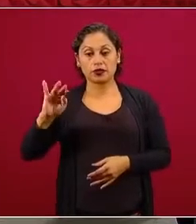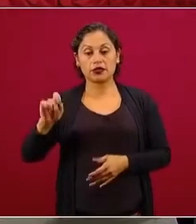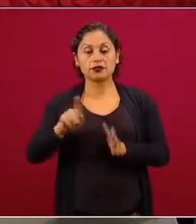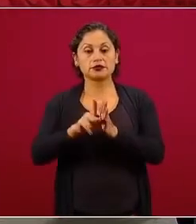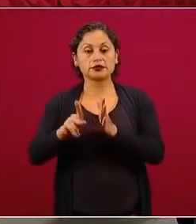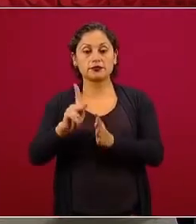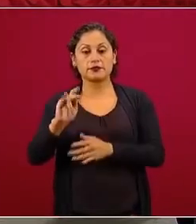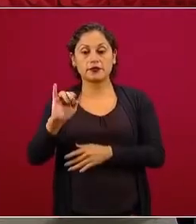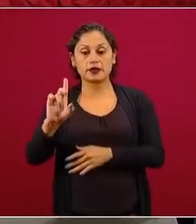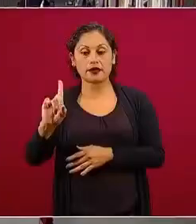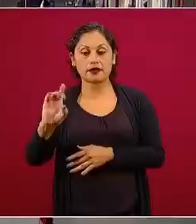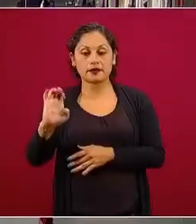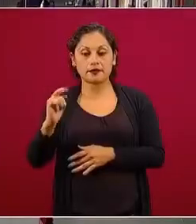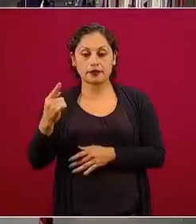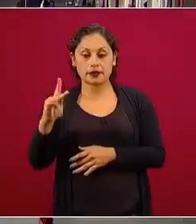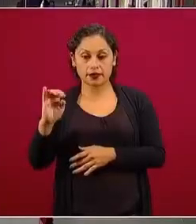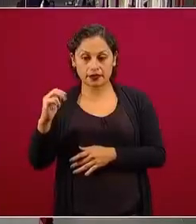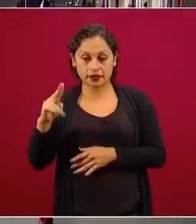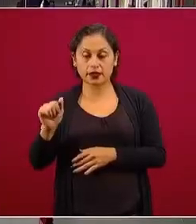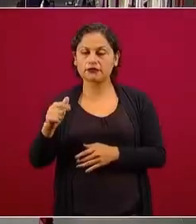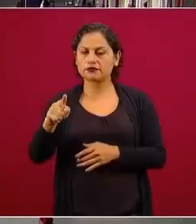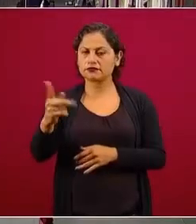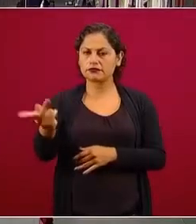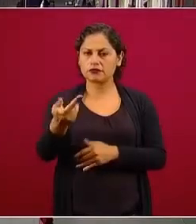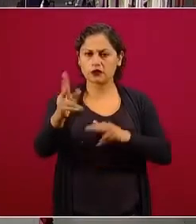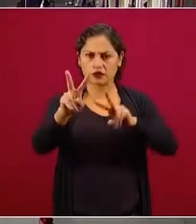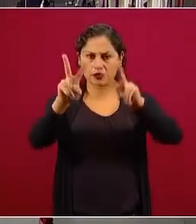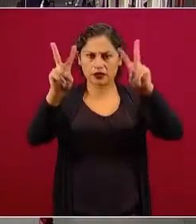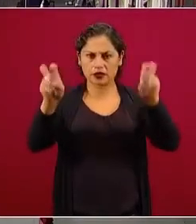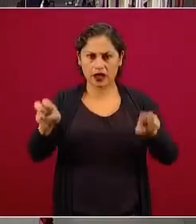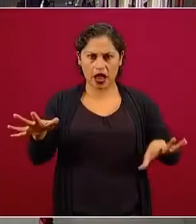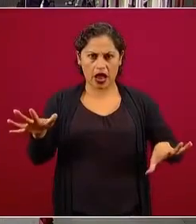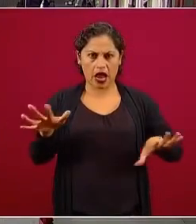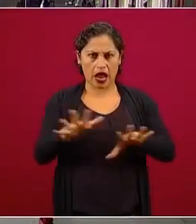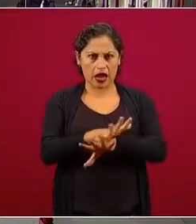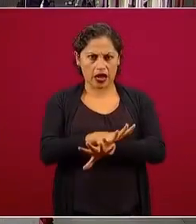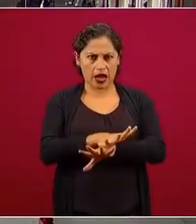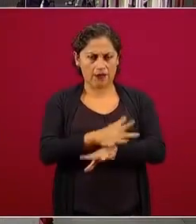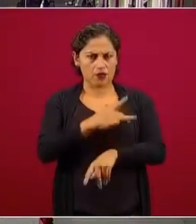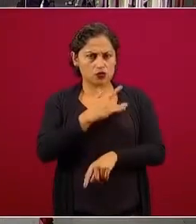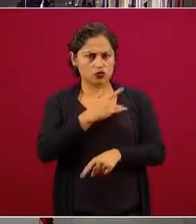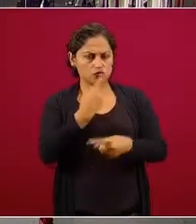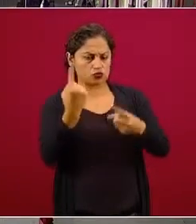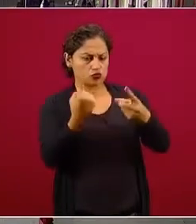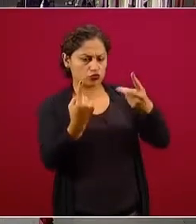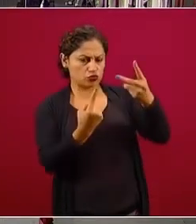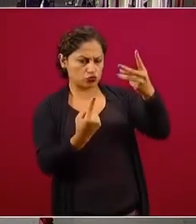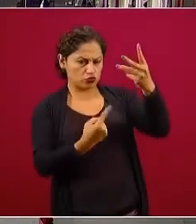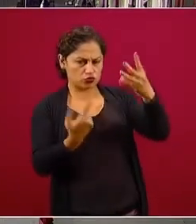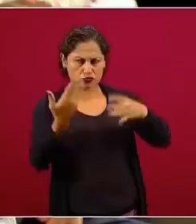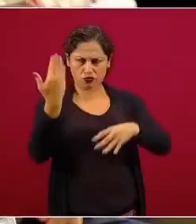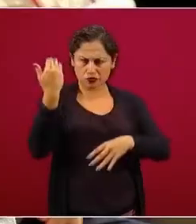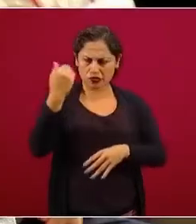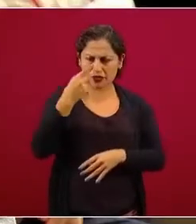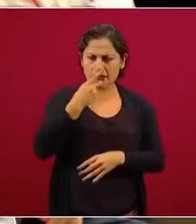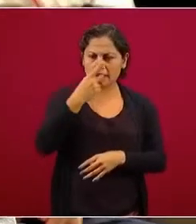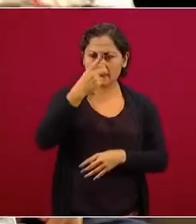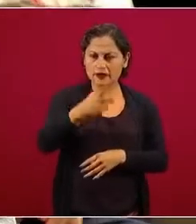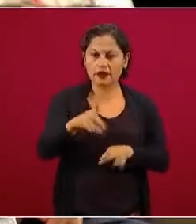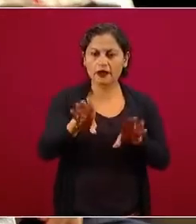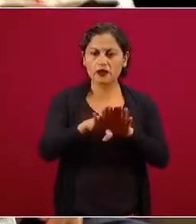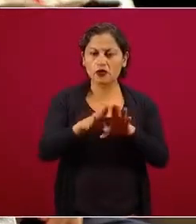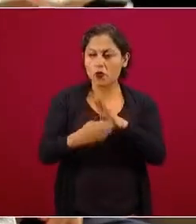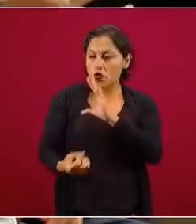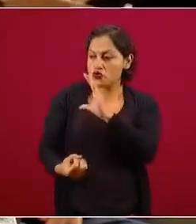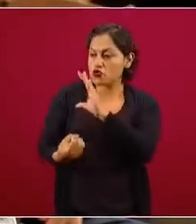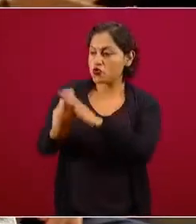cambio en la sintomatología, ¿no? Se tienen reportes que se daban estos cambios, bueno, estas nuevas manifestaciones desde